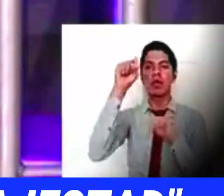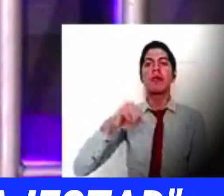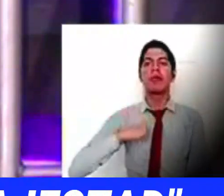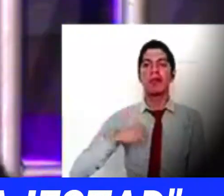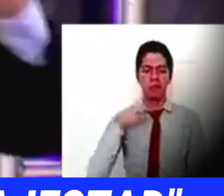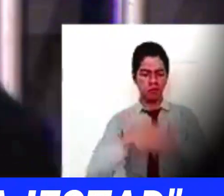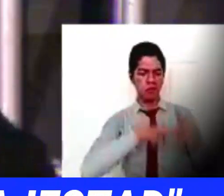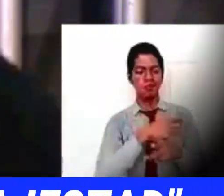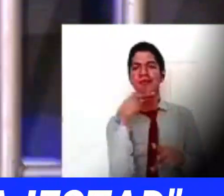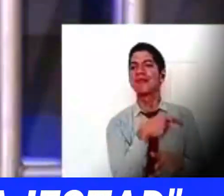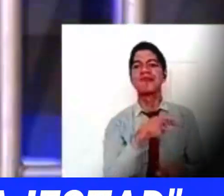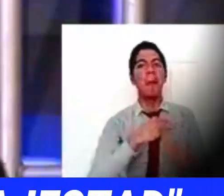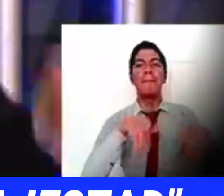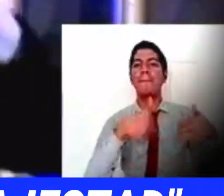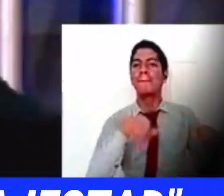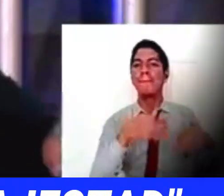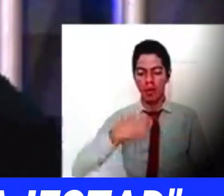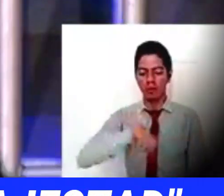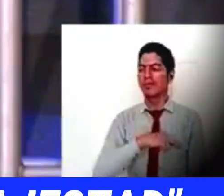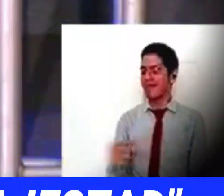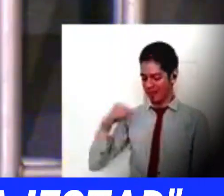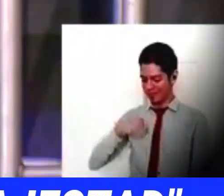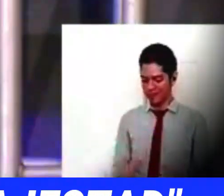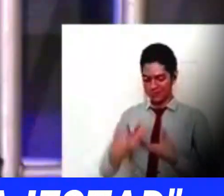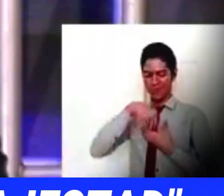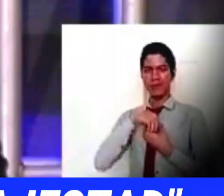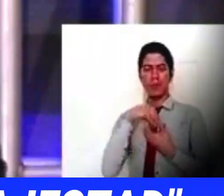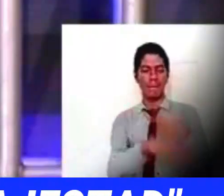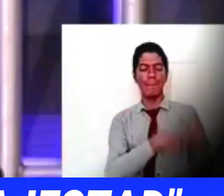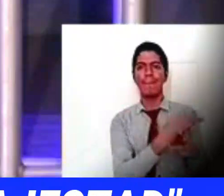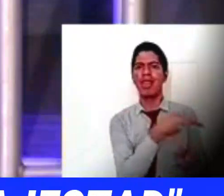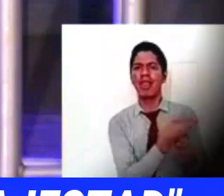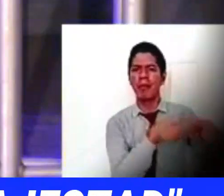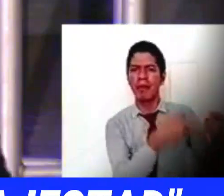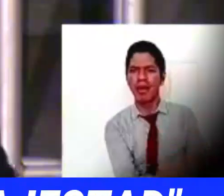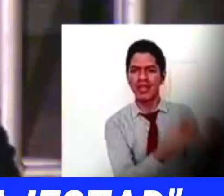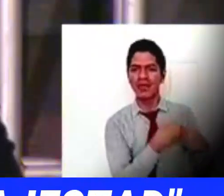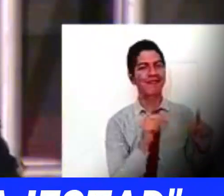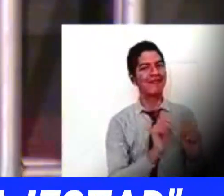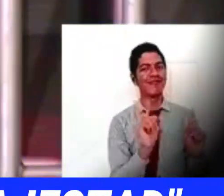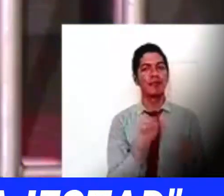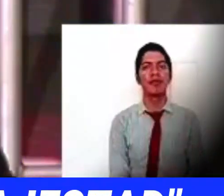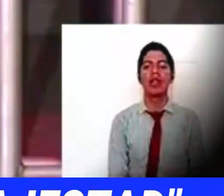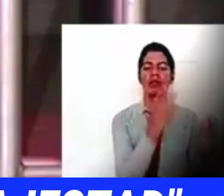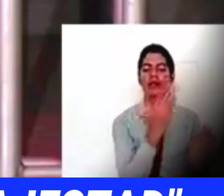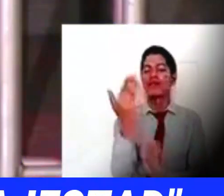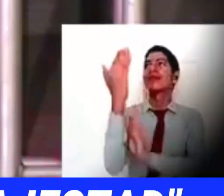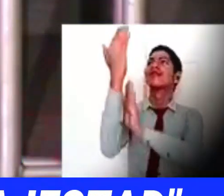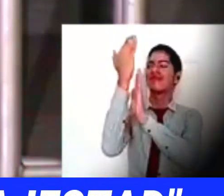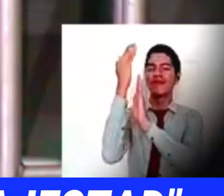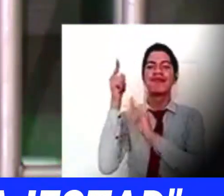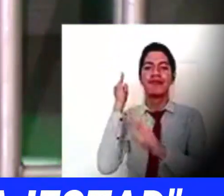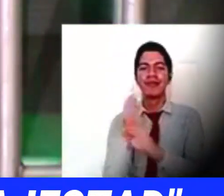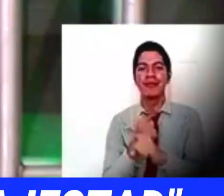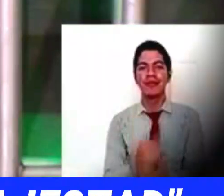Lo que nosotros tenemos, no se consigue afuera, solo se consigue en la presencia de Dios. Oh,